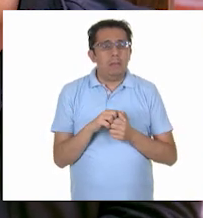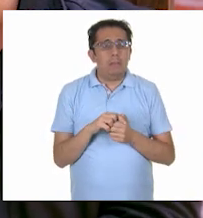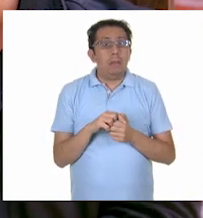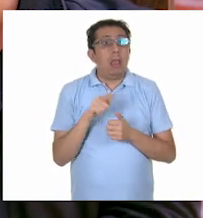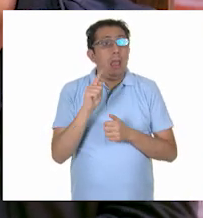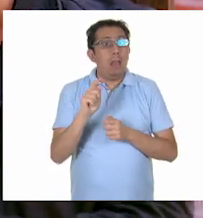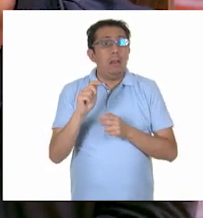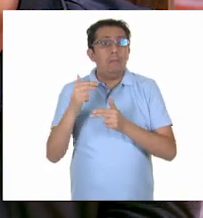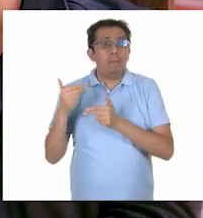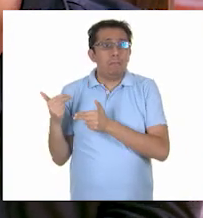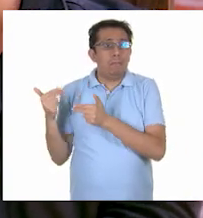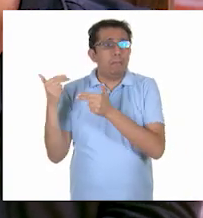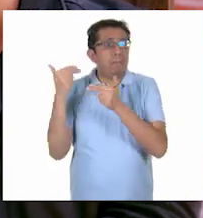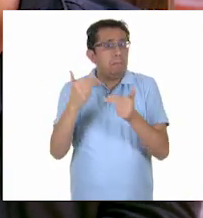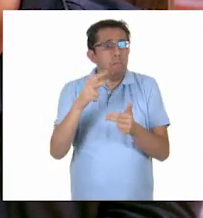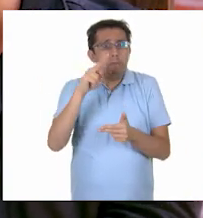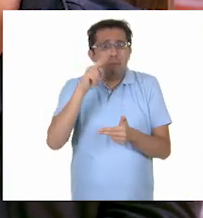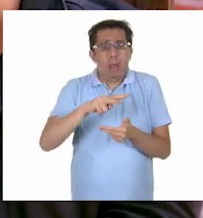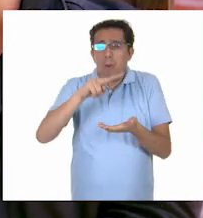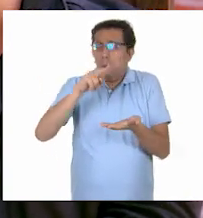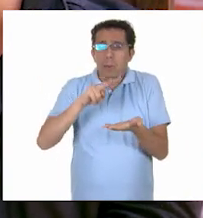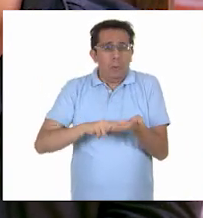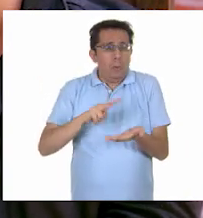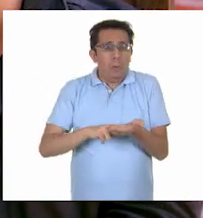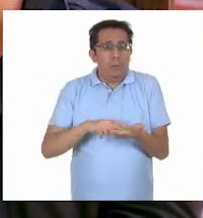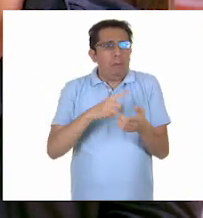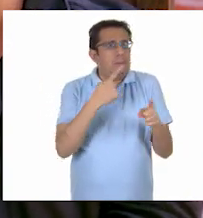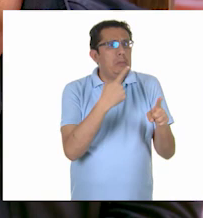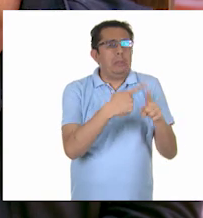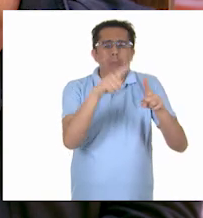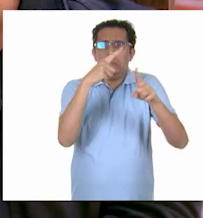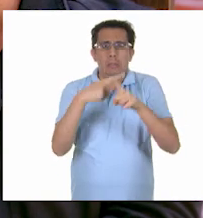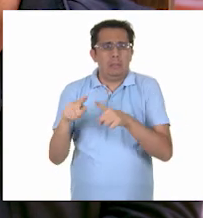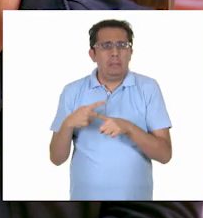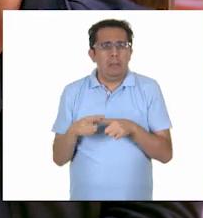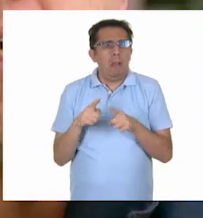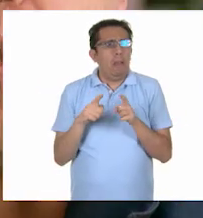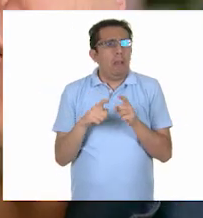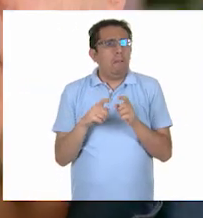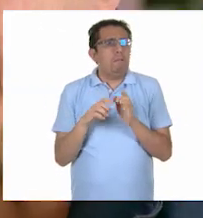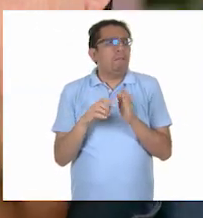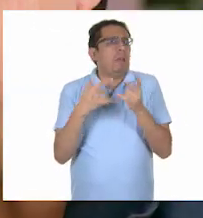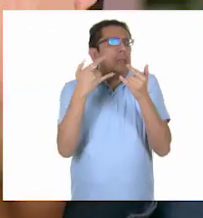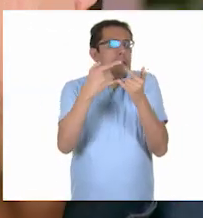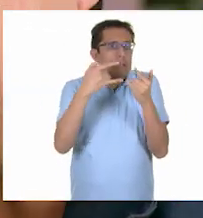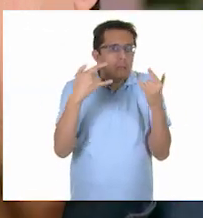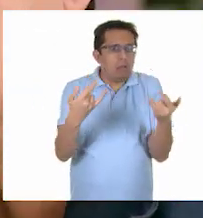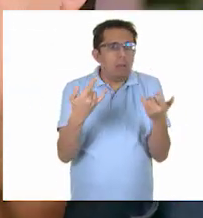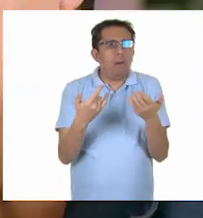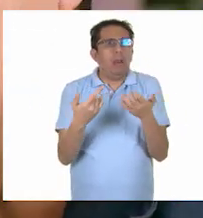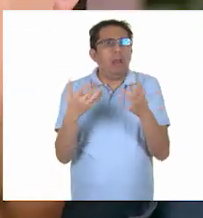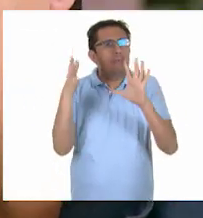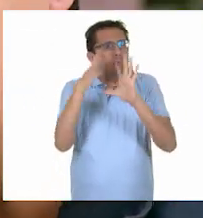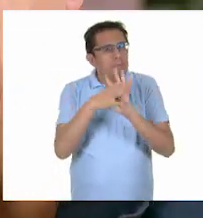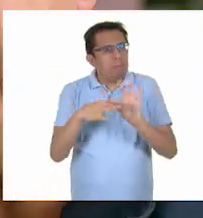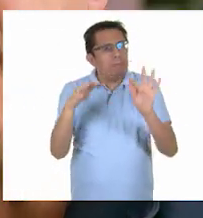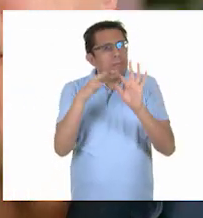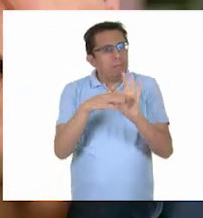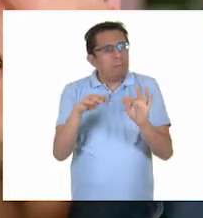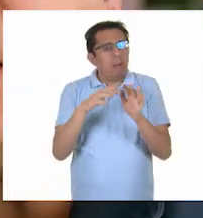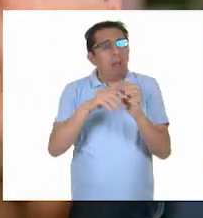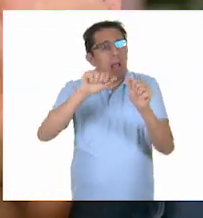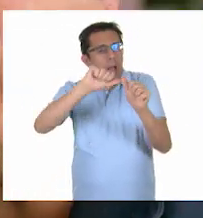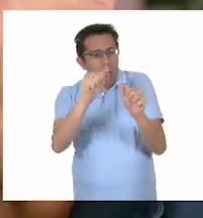que dejó es inmenso en muchas facetas de la vida, como historiador, como cronista, como